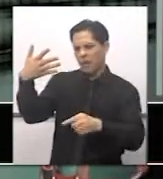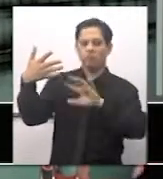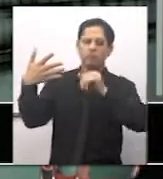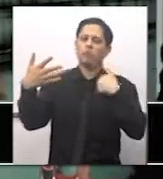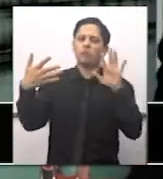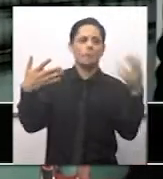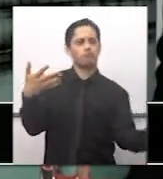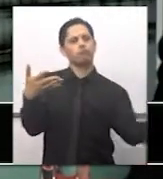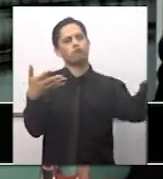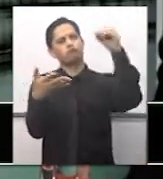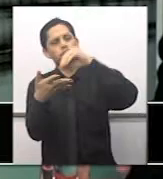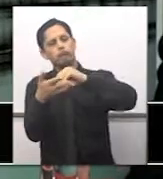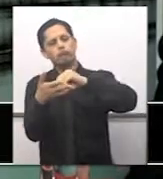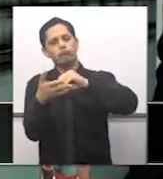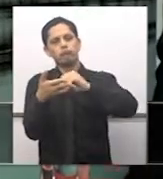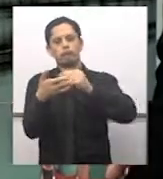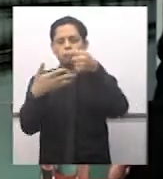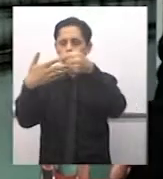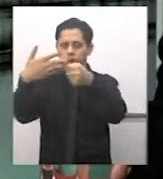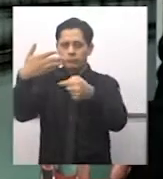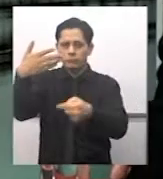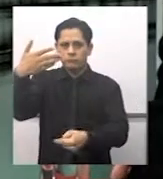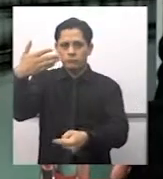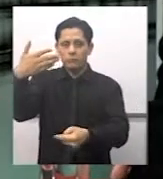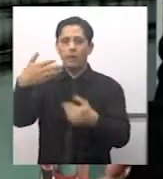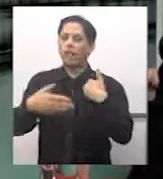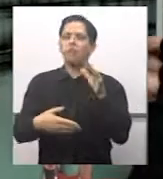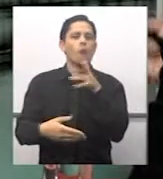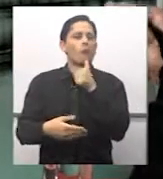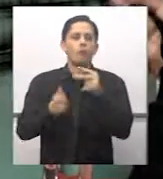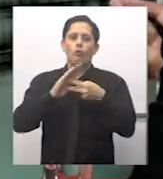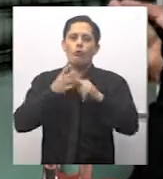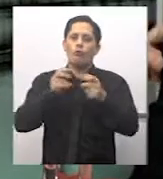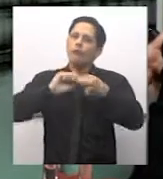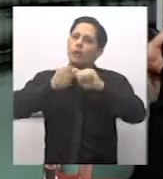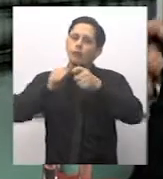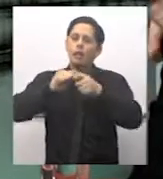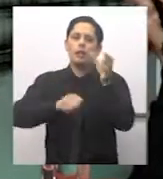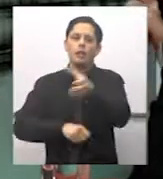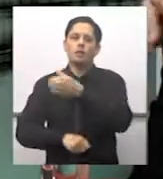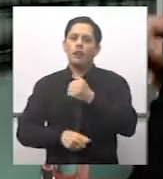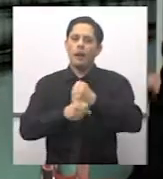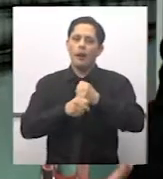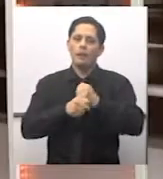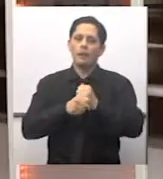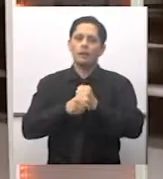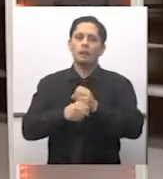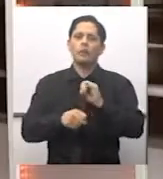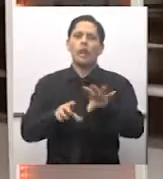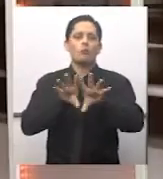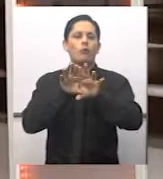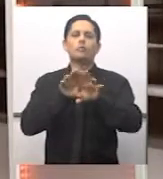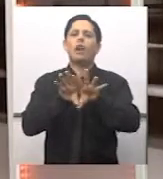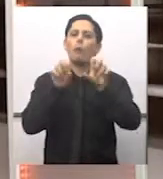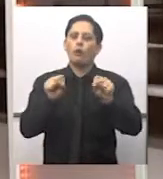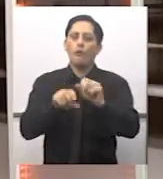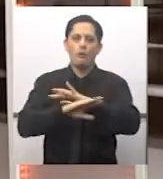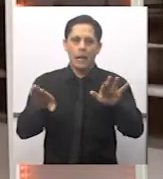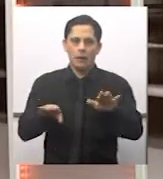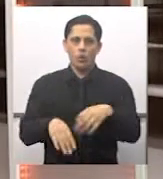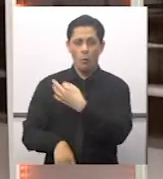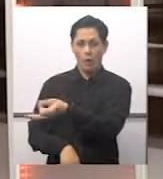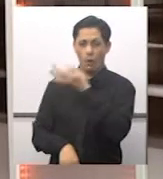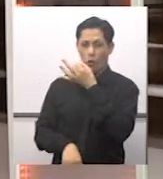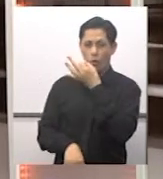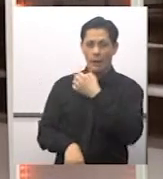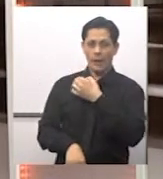de la tarde entiendo que ya no hay ningún conflicto y los trabajadores ya lo declararon. Lo que sí, fue un ajuste final. Claro, como dijo el ministro del Trabajo, intendente,